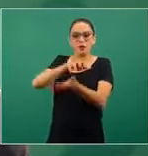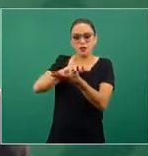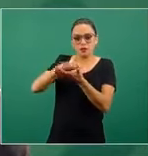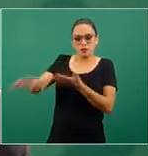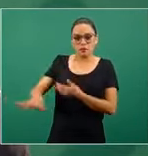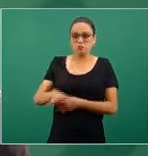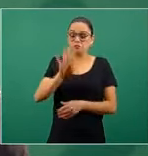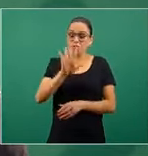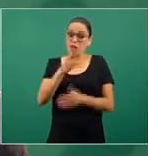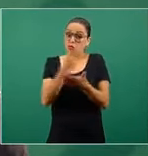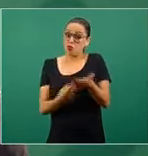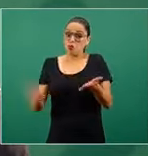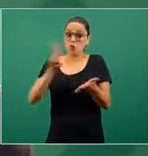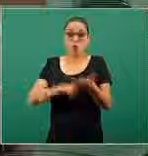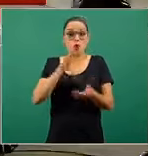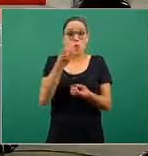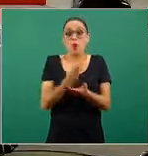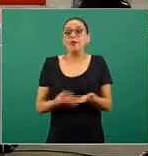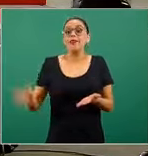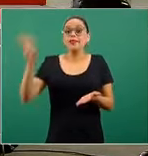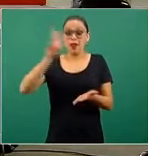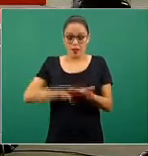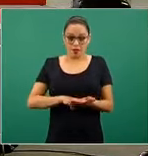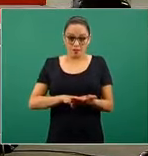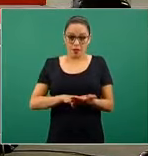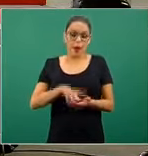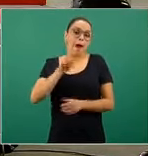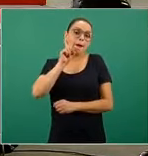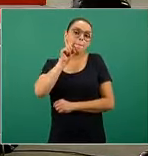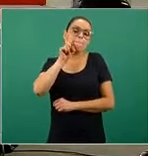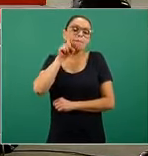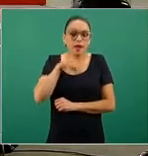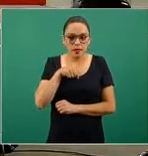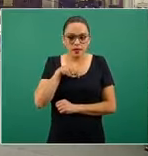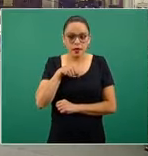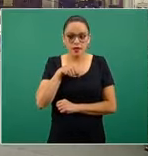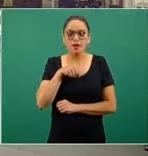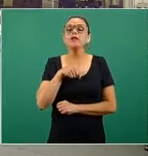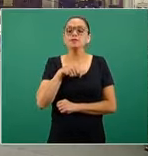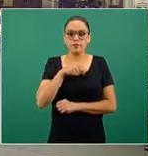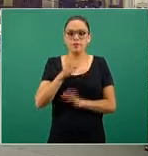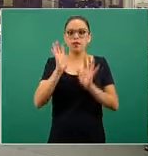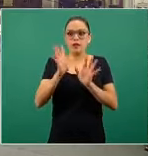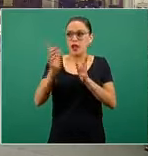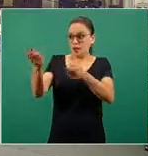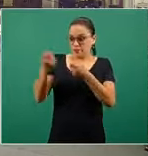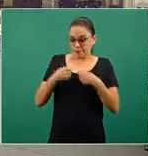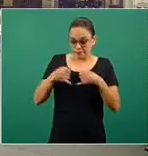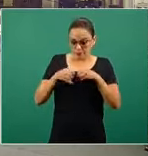del doble o el triple, y mañana tendremos ya una parte de esto capturada y registrada.